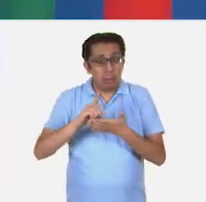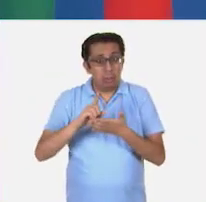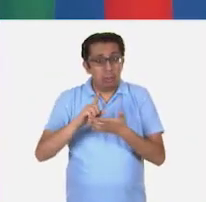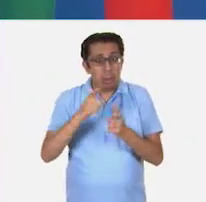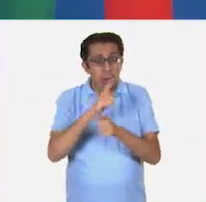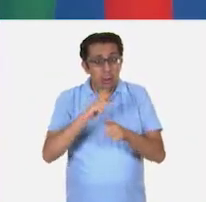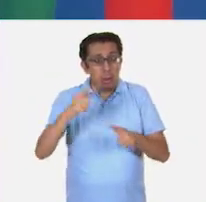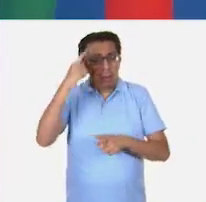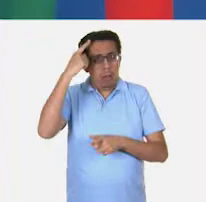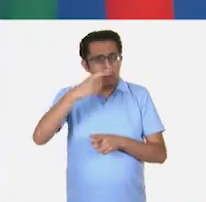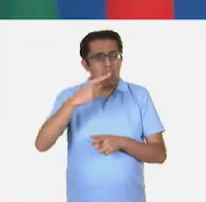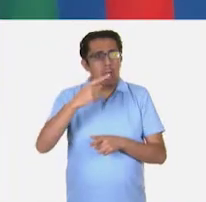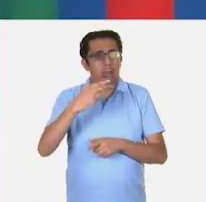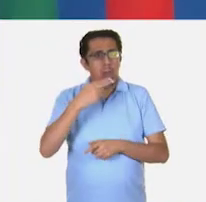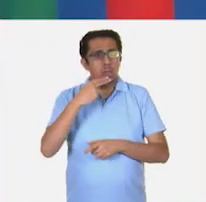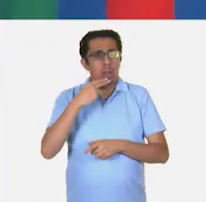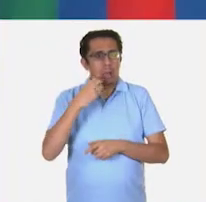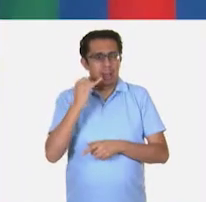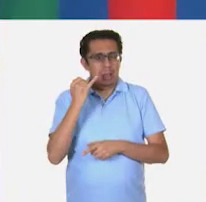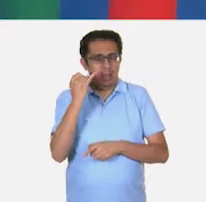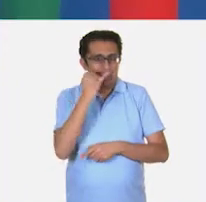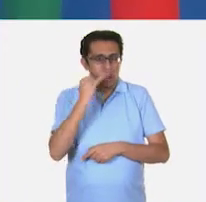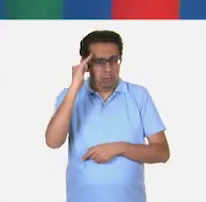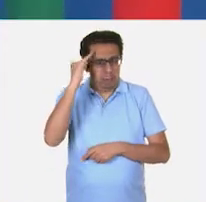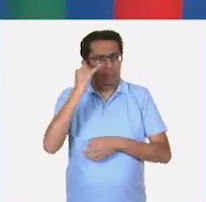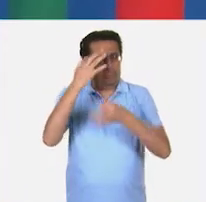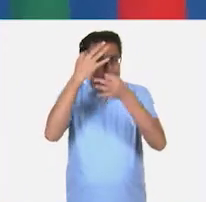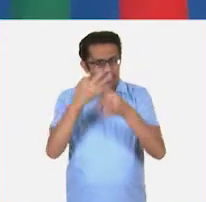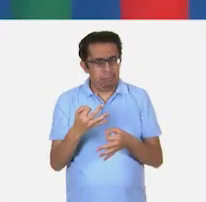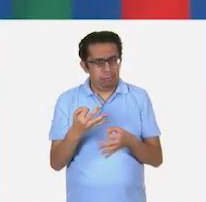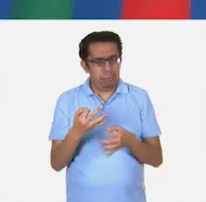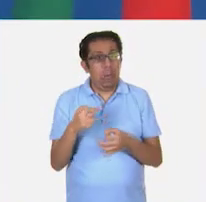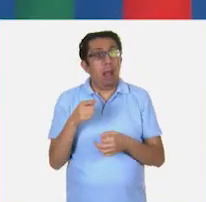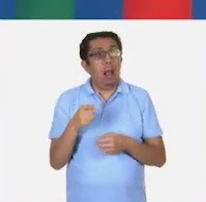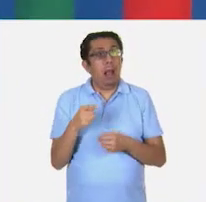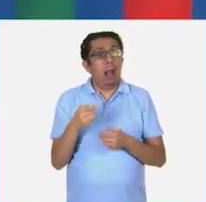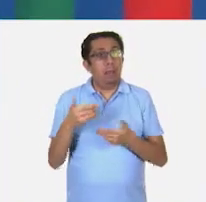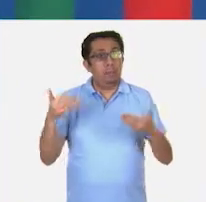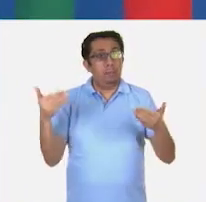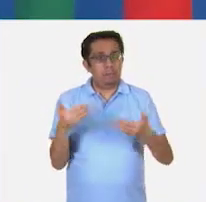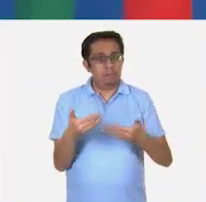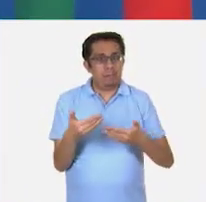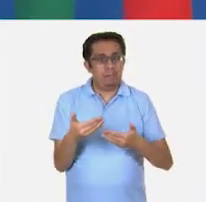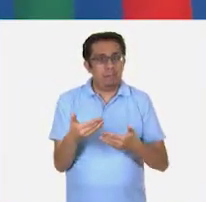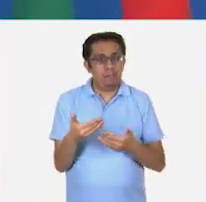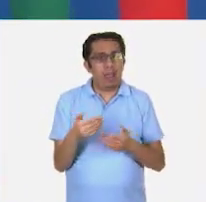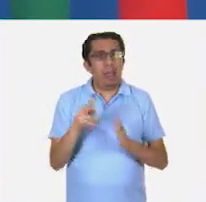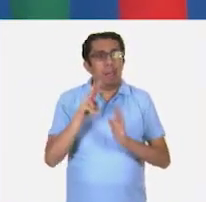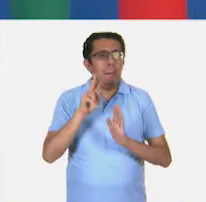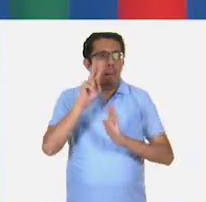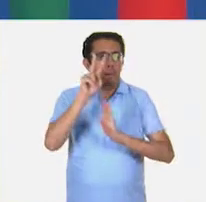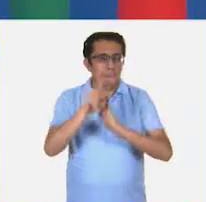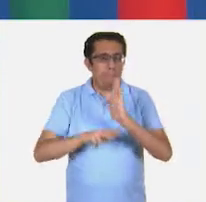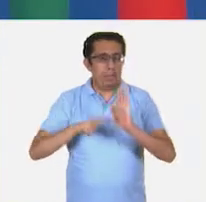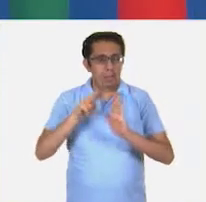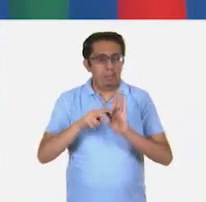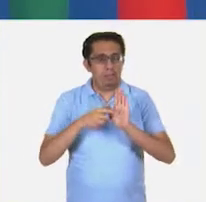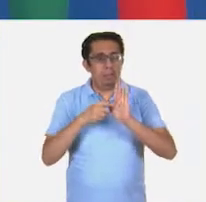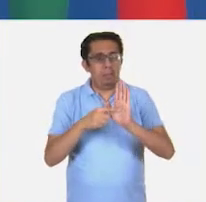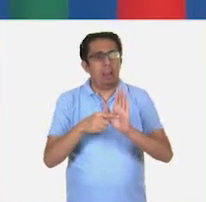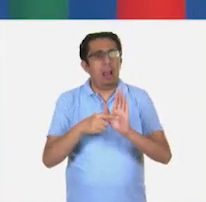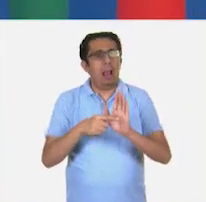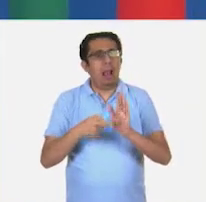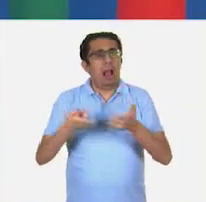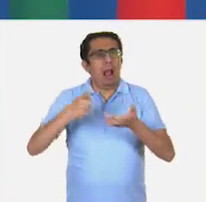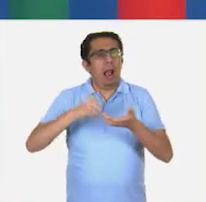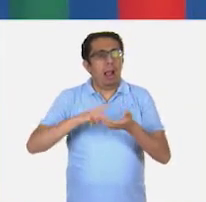uso pleno de las lenguas indígenas? Para introducirnos al tema, les invito a ver los siguientes videos que nos hablan de la